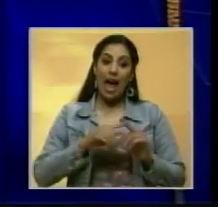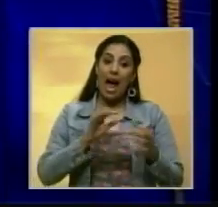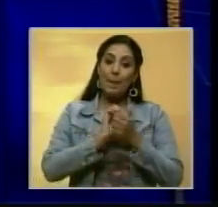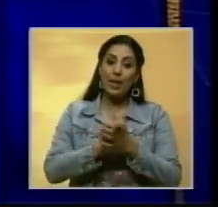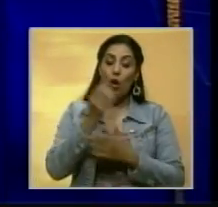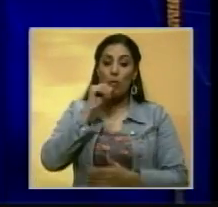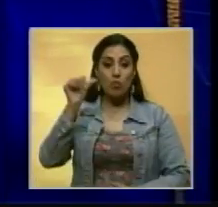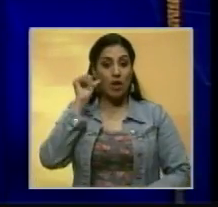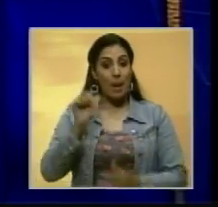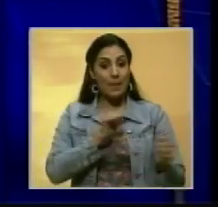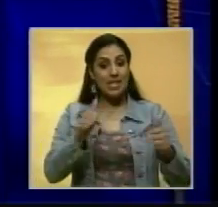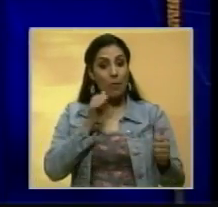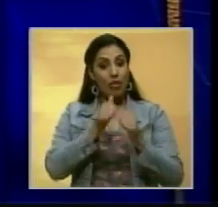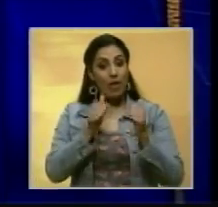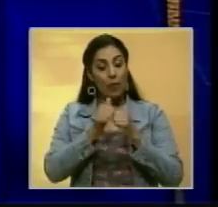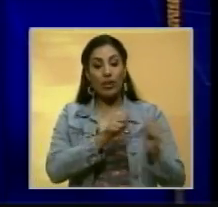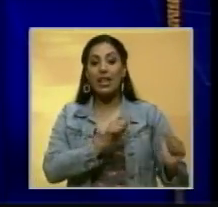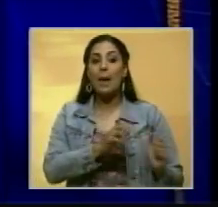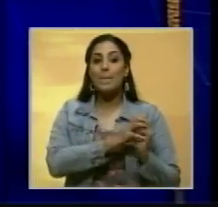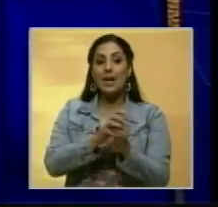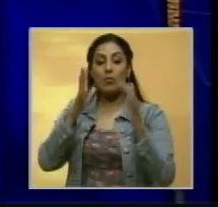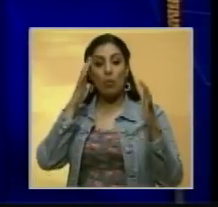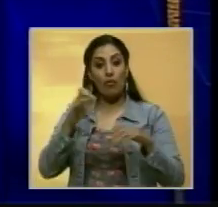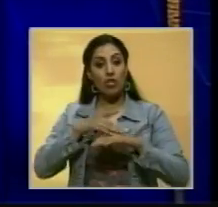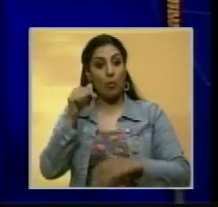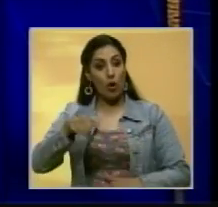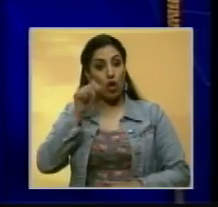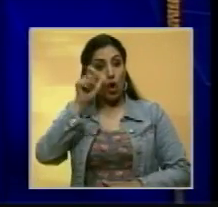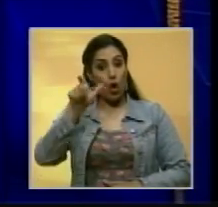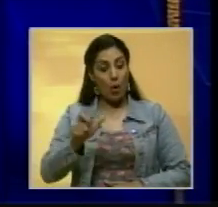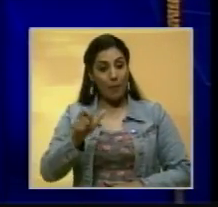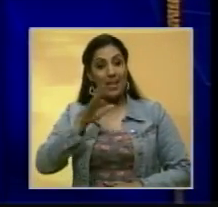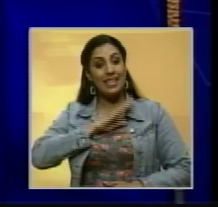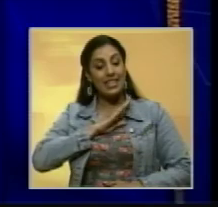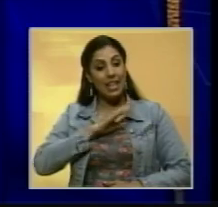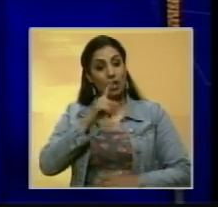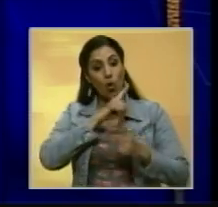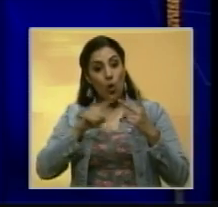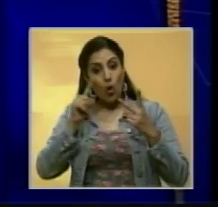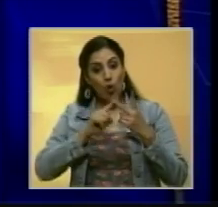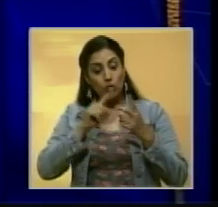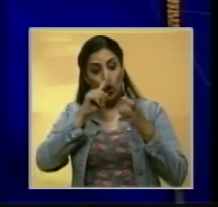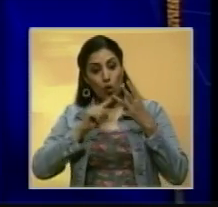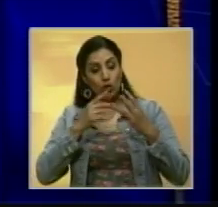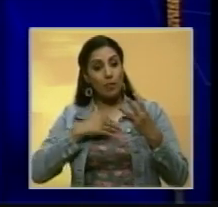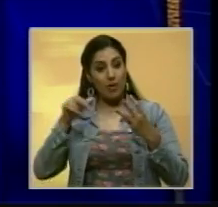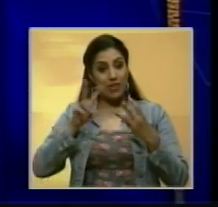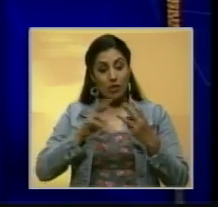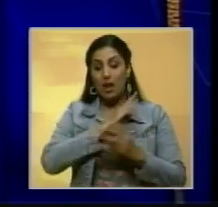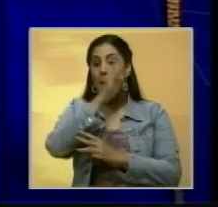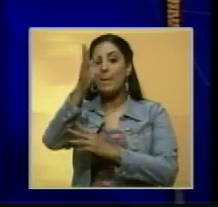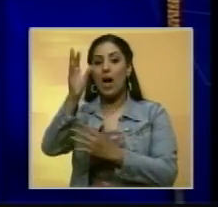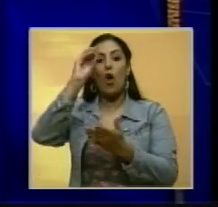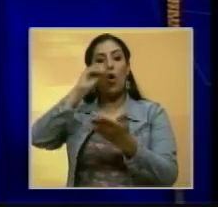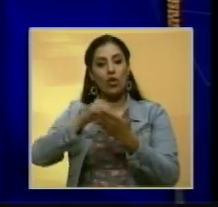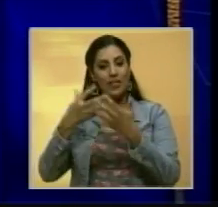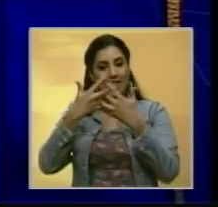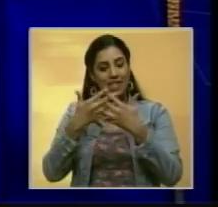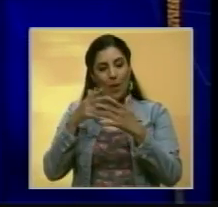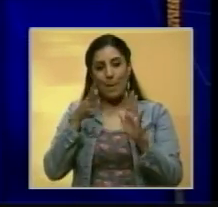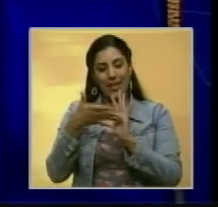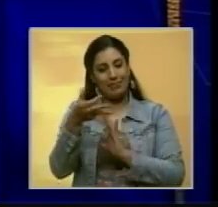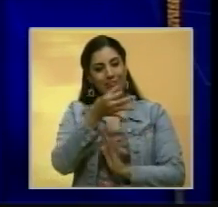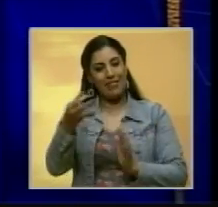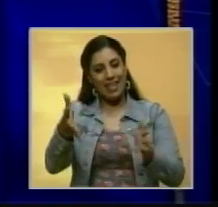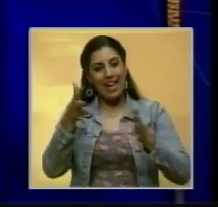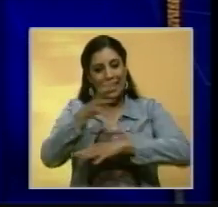Amigas y amigos, comenzamos los deportes con béisbol de Grandes Ligas porque Víctor Martínez, Miguel Cabrera y Aníbal Sánchez volvieron a ser claves para el